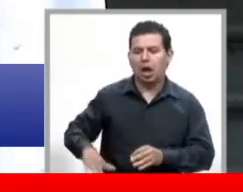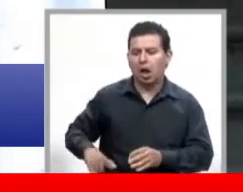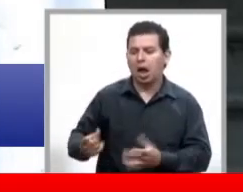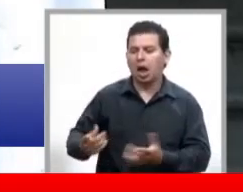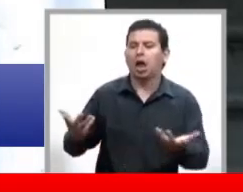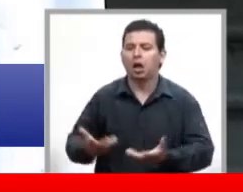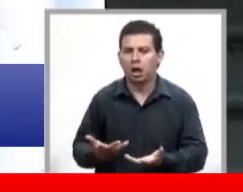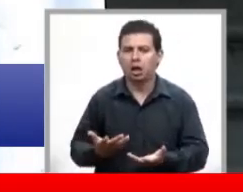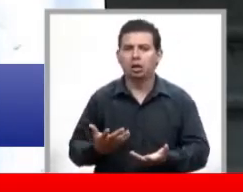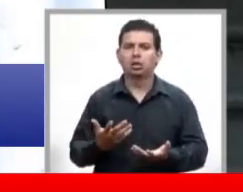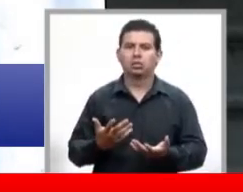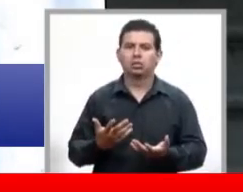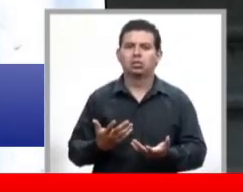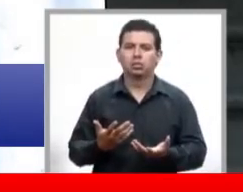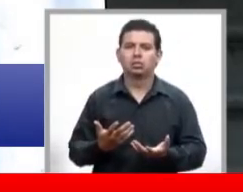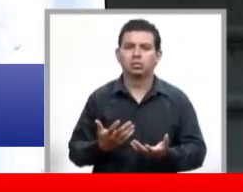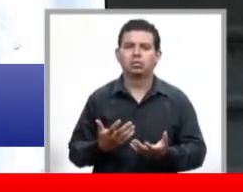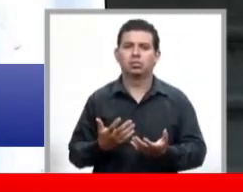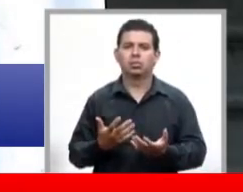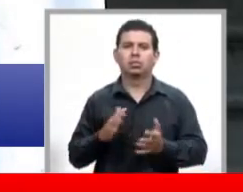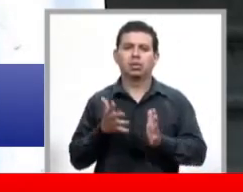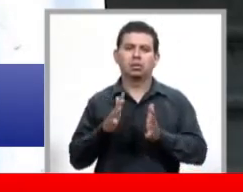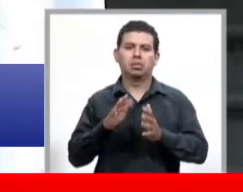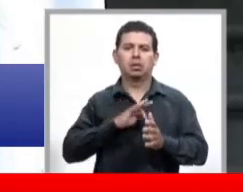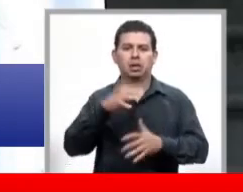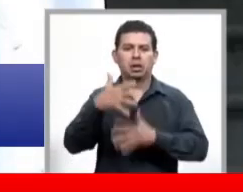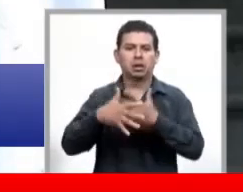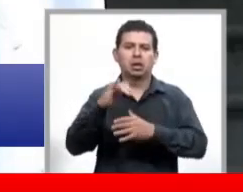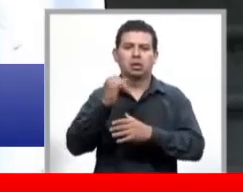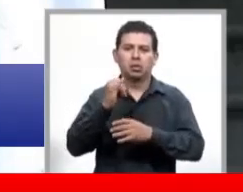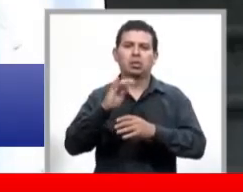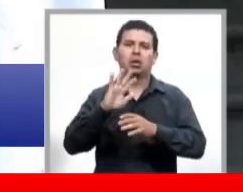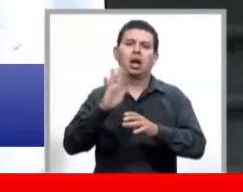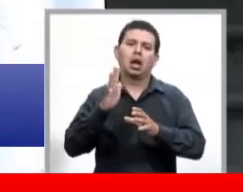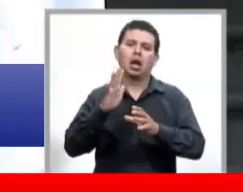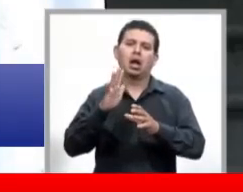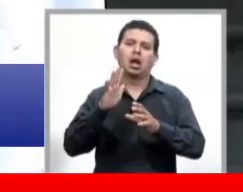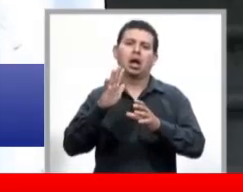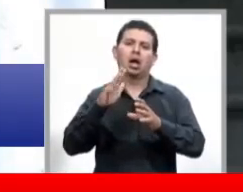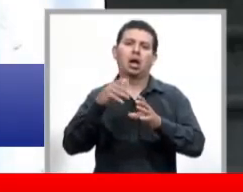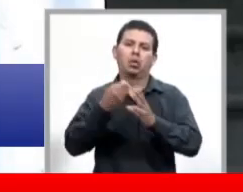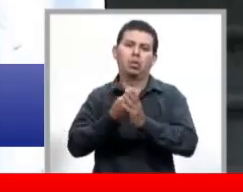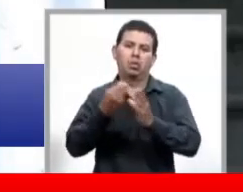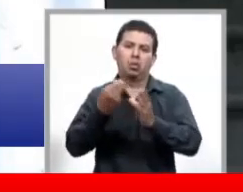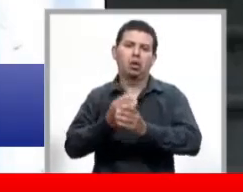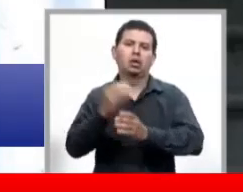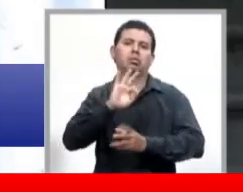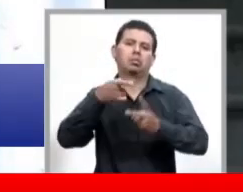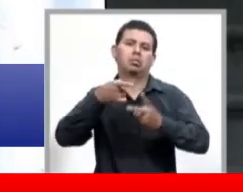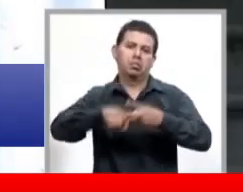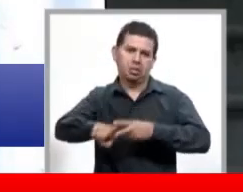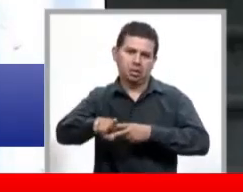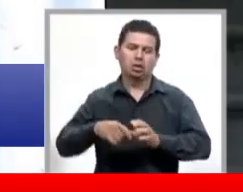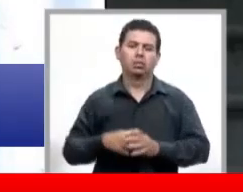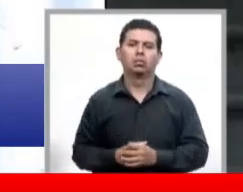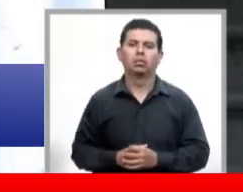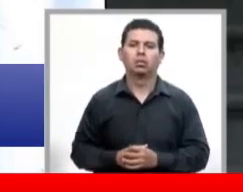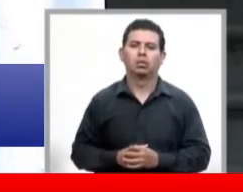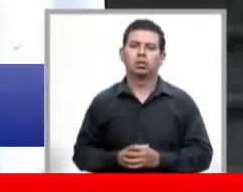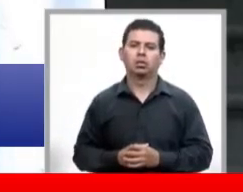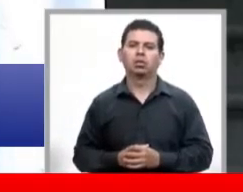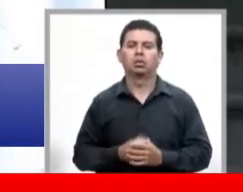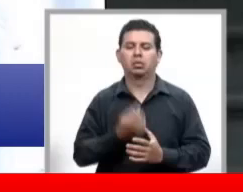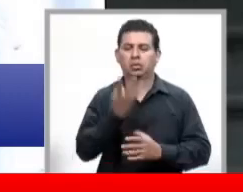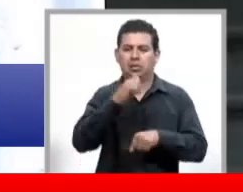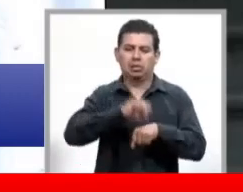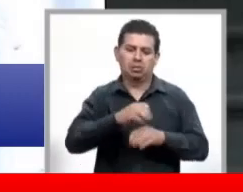más o menos del 15, ¿no?, de junio, retomemos clases. Entonces, podríamos estar pensando en esas 4